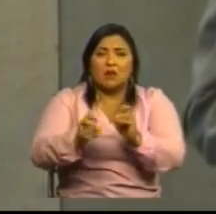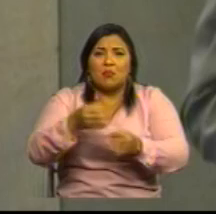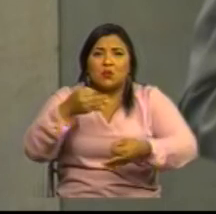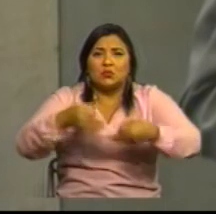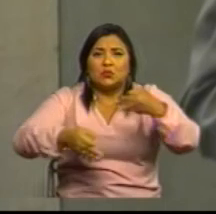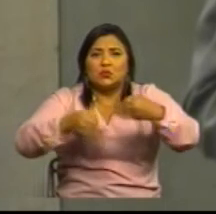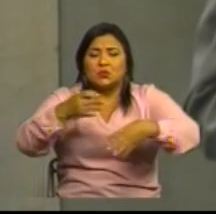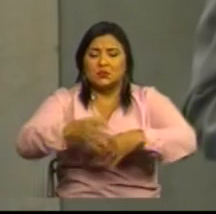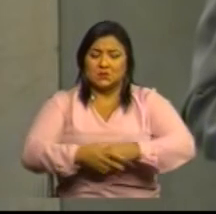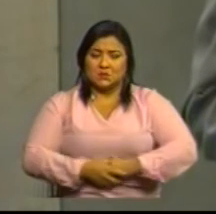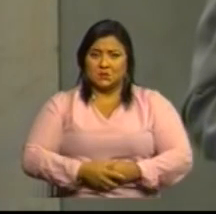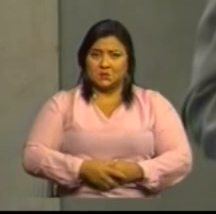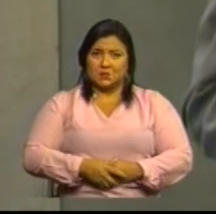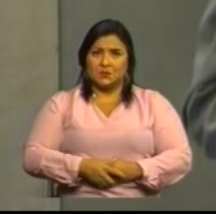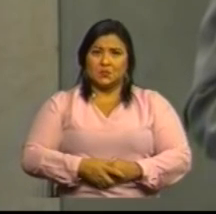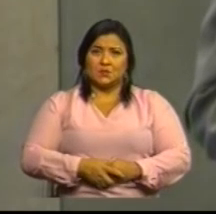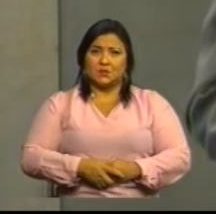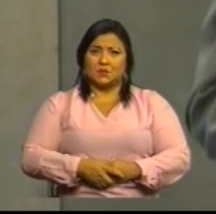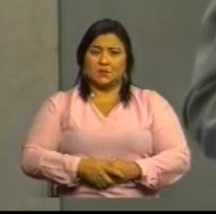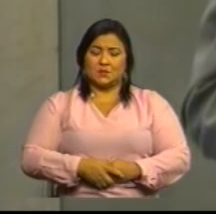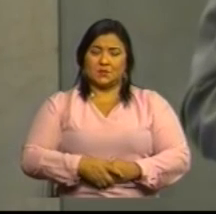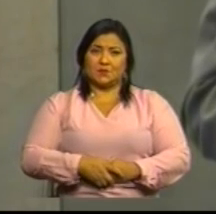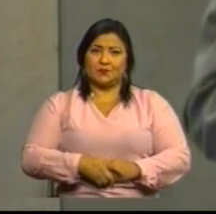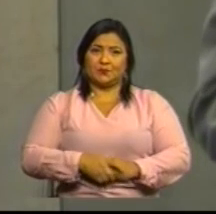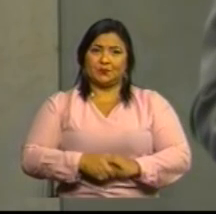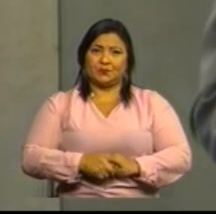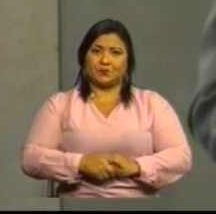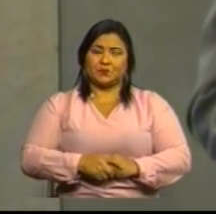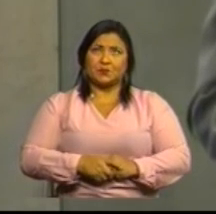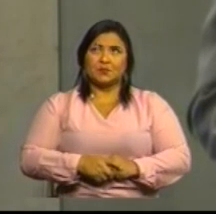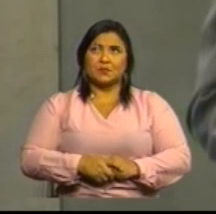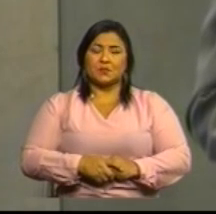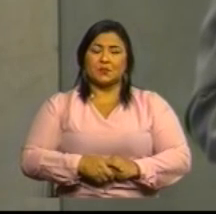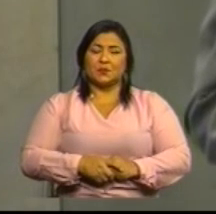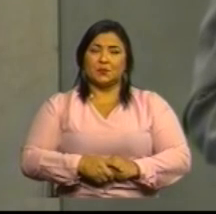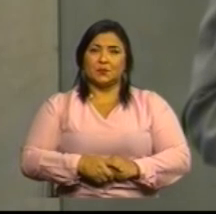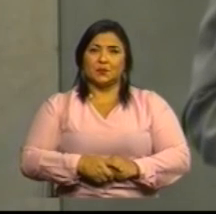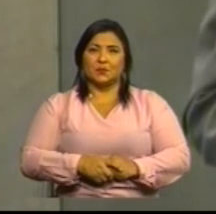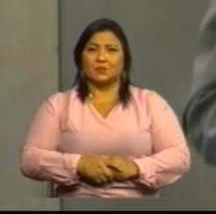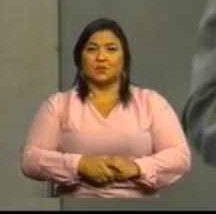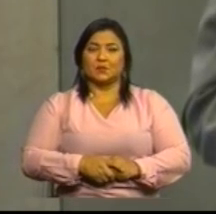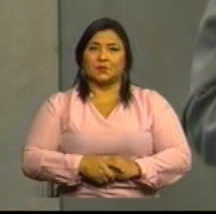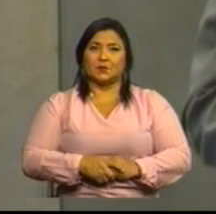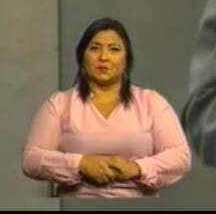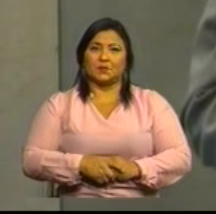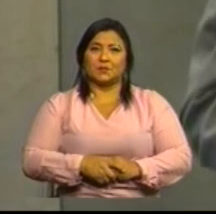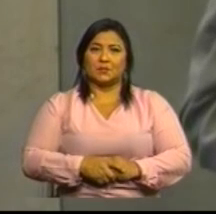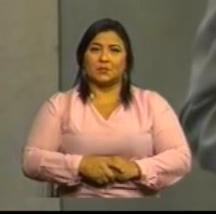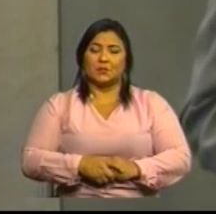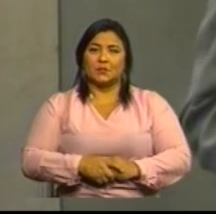judiciales. Amables televidentes, es la información para ustedes desde la Asamblea Nacional. Más noticias en Canal 1. Buenas noches.